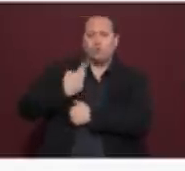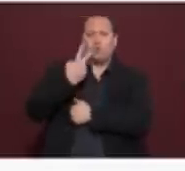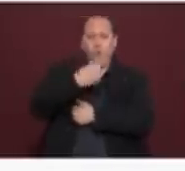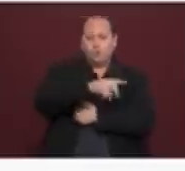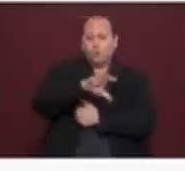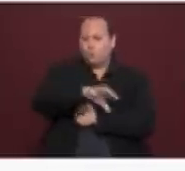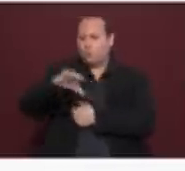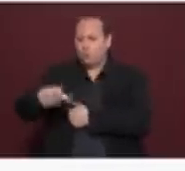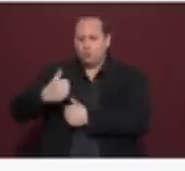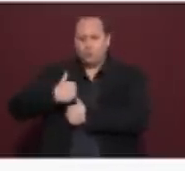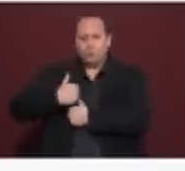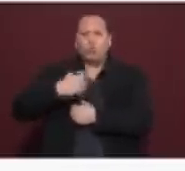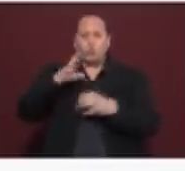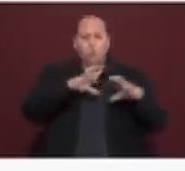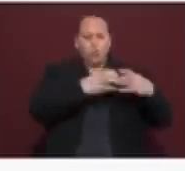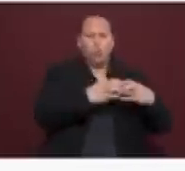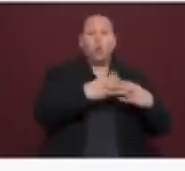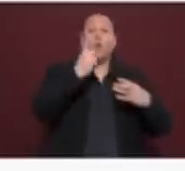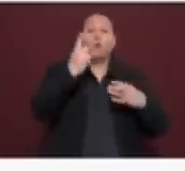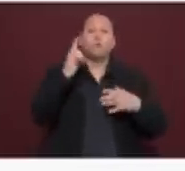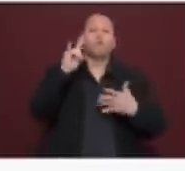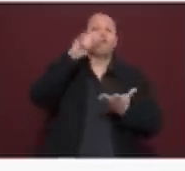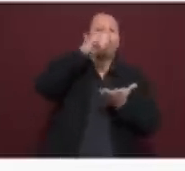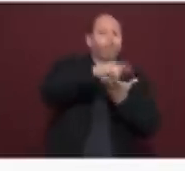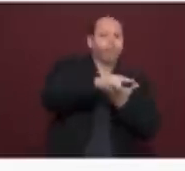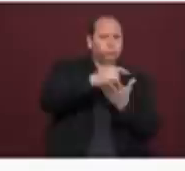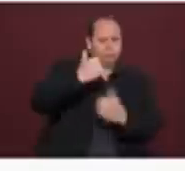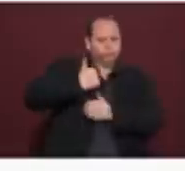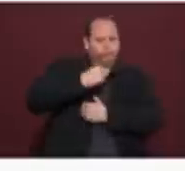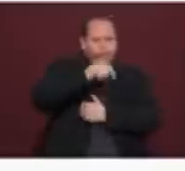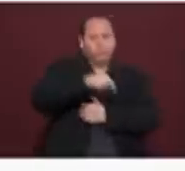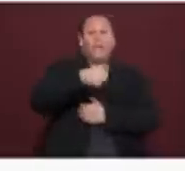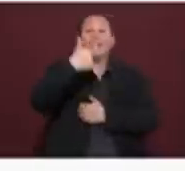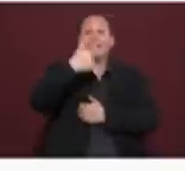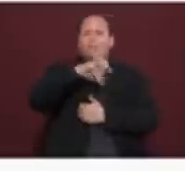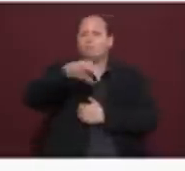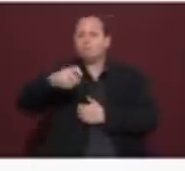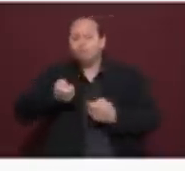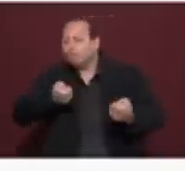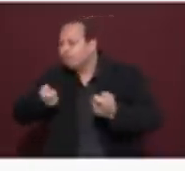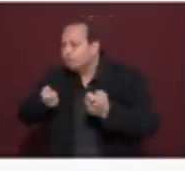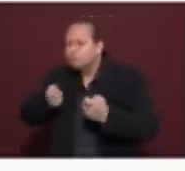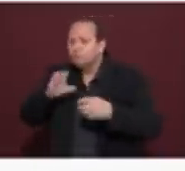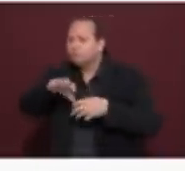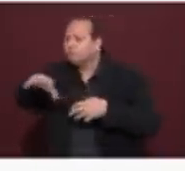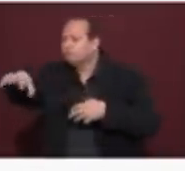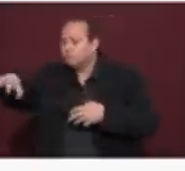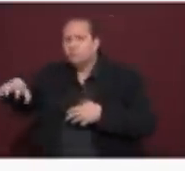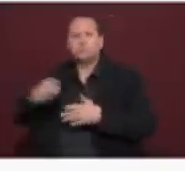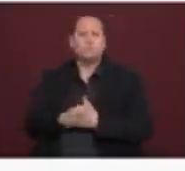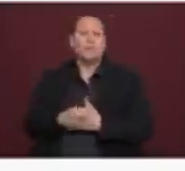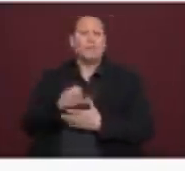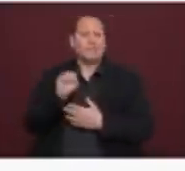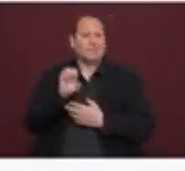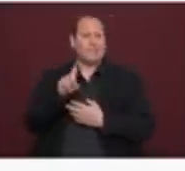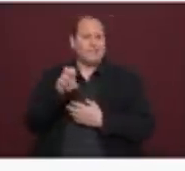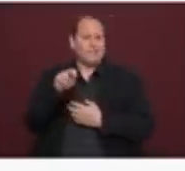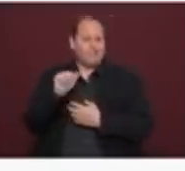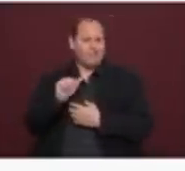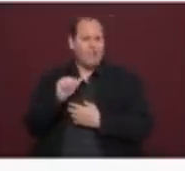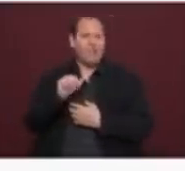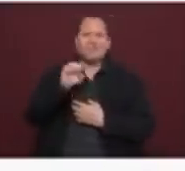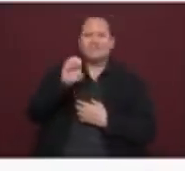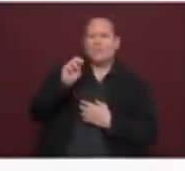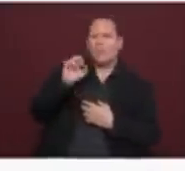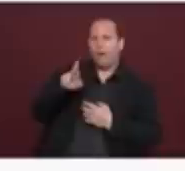dos guarniciones dos bases aéreas seis unidades operativas por parte de la sedena por parte de ese mar